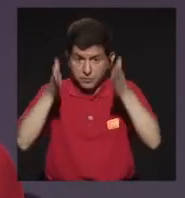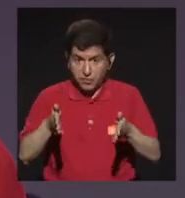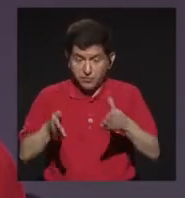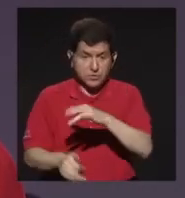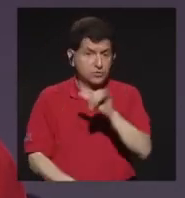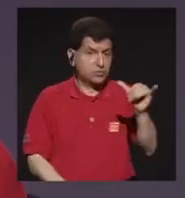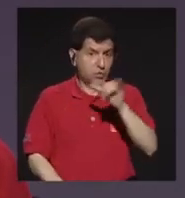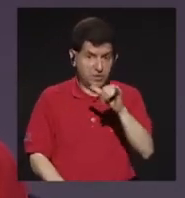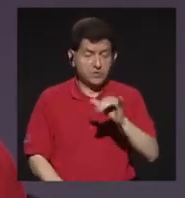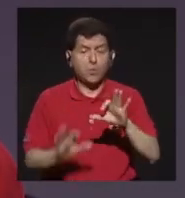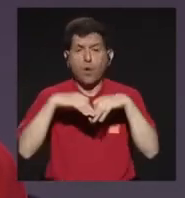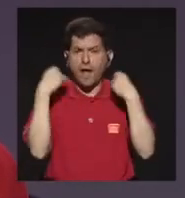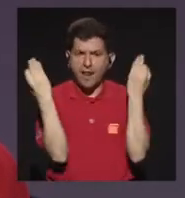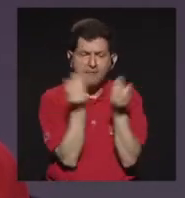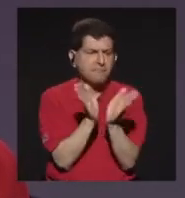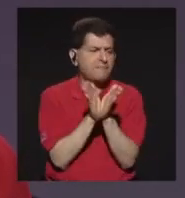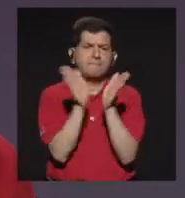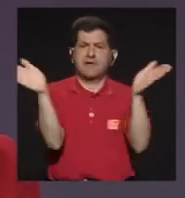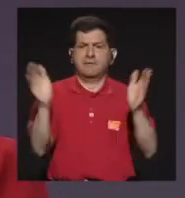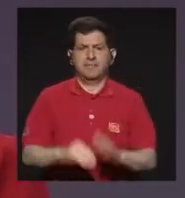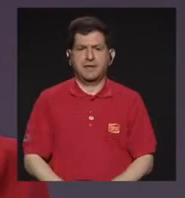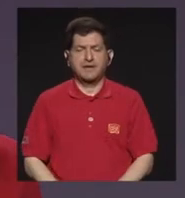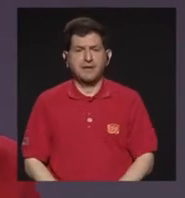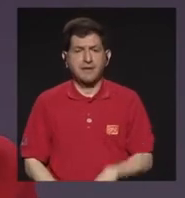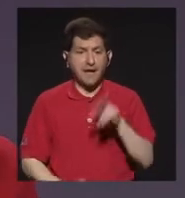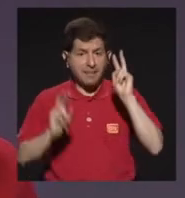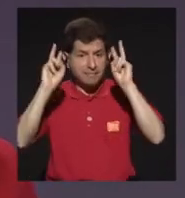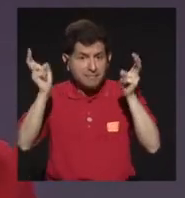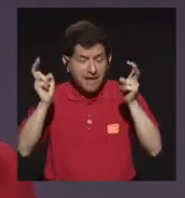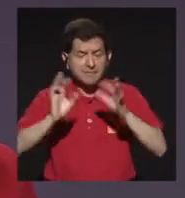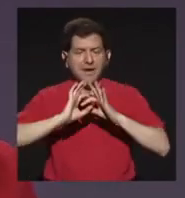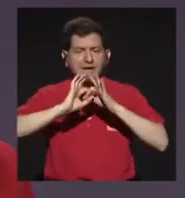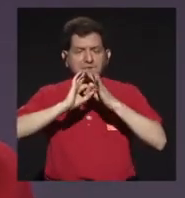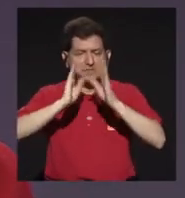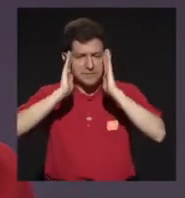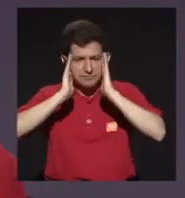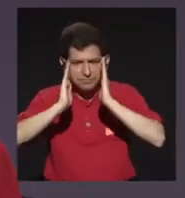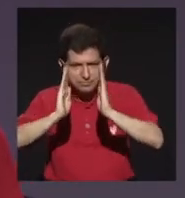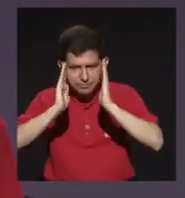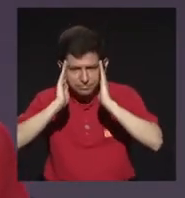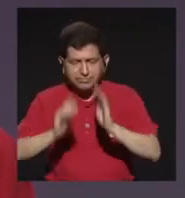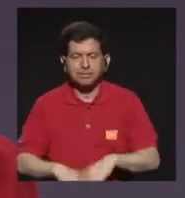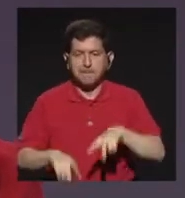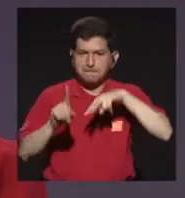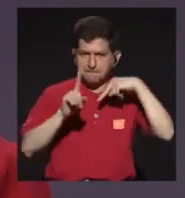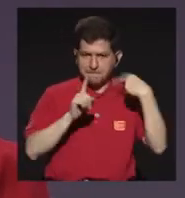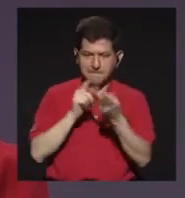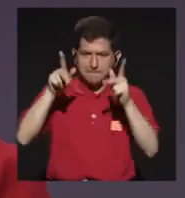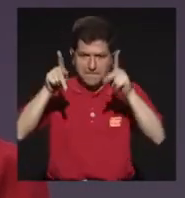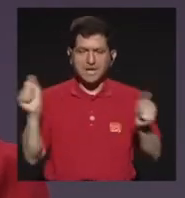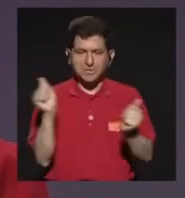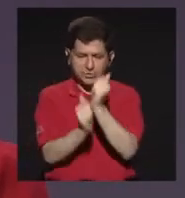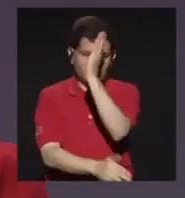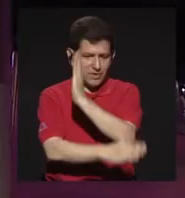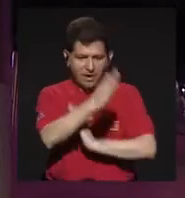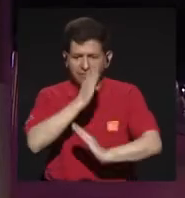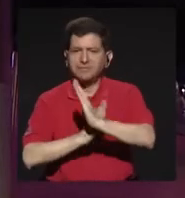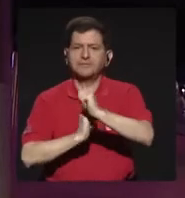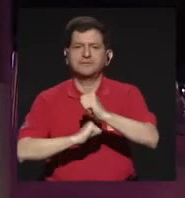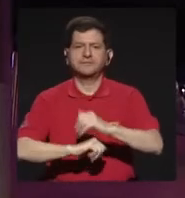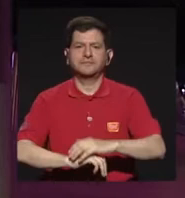para familias en general, para tratar el tema de la sexualidad desde la perspectiva de las personas con